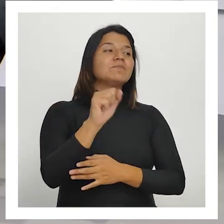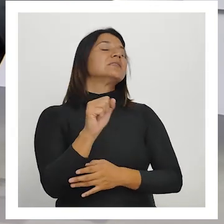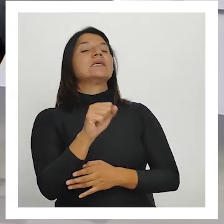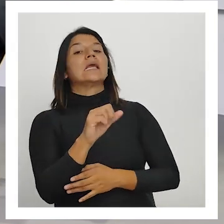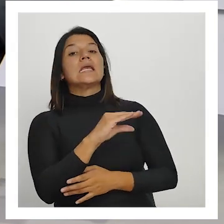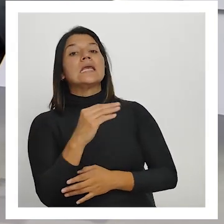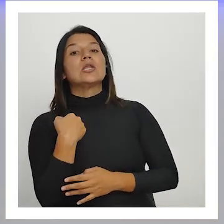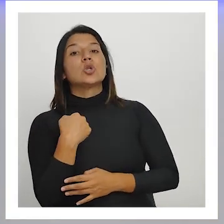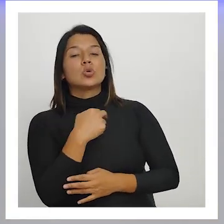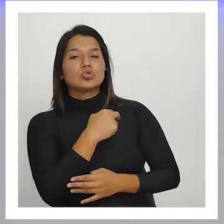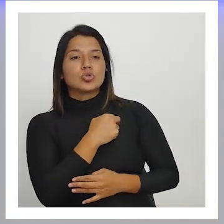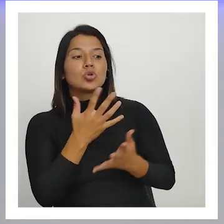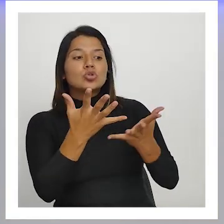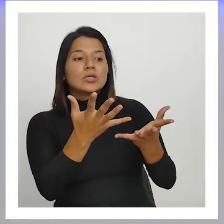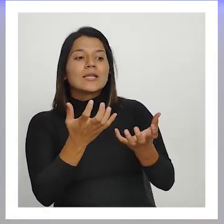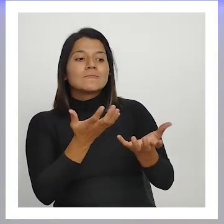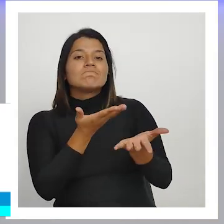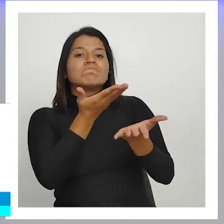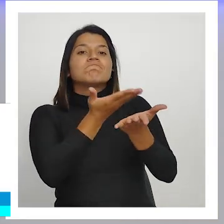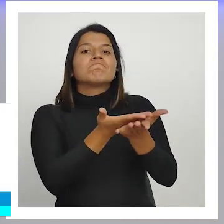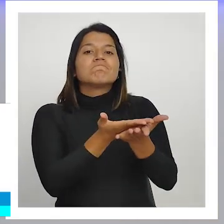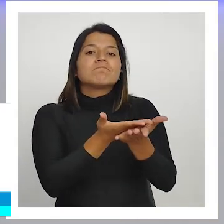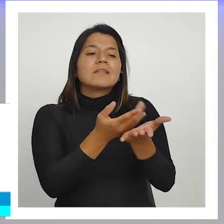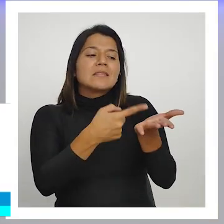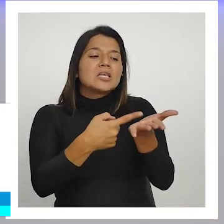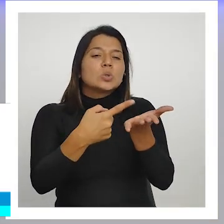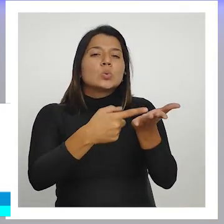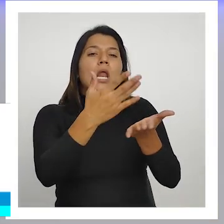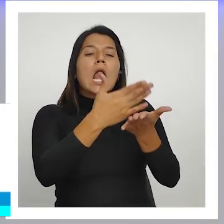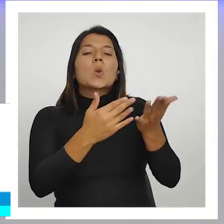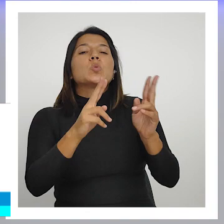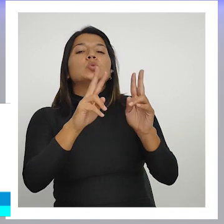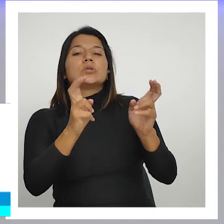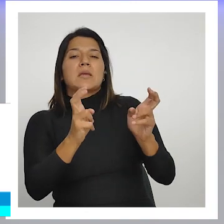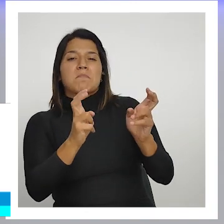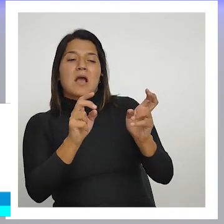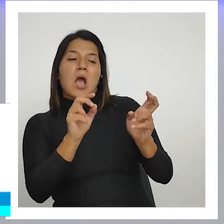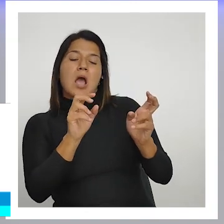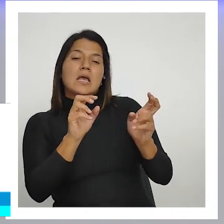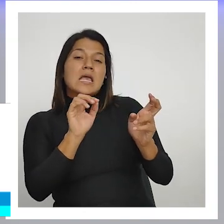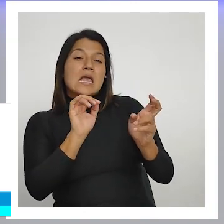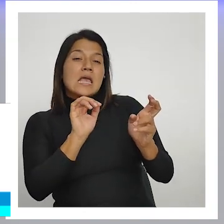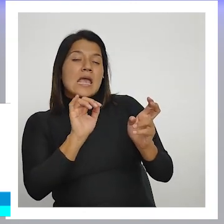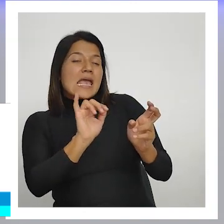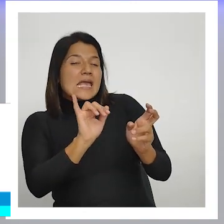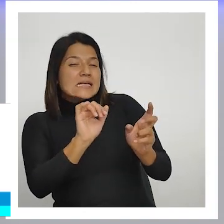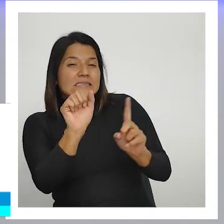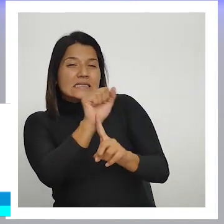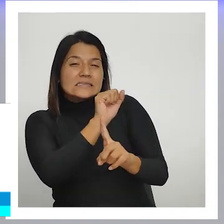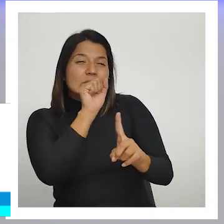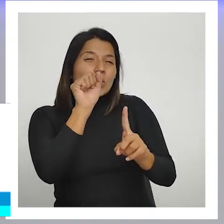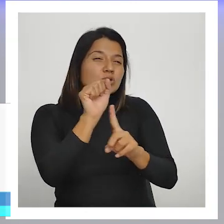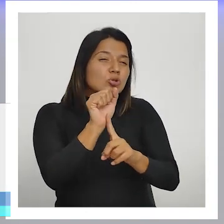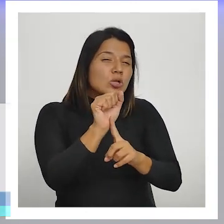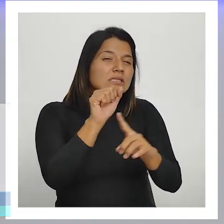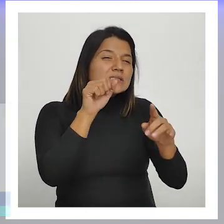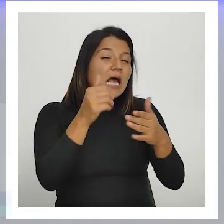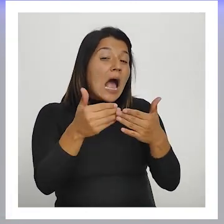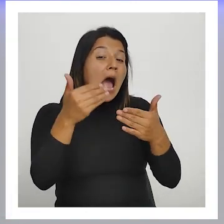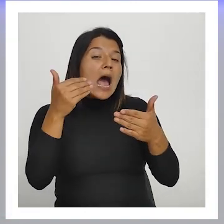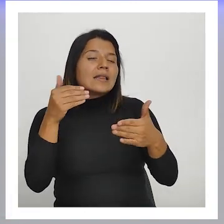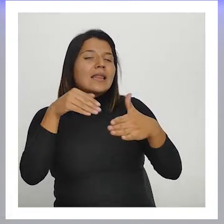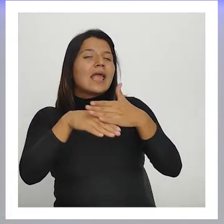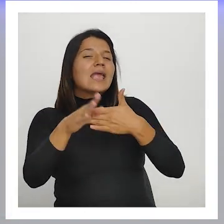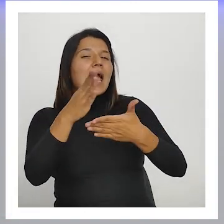poner puntos sobre la mesa de situaciones que en algún momento por los sindicatos y por los mismos colaboradores hayan podido